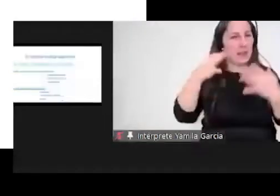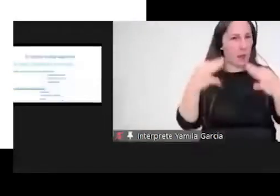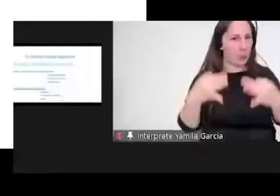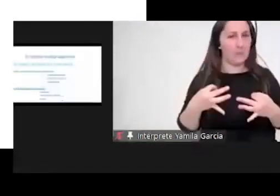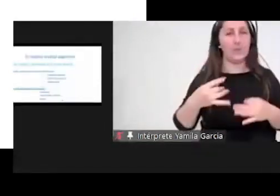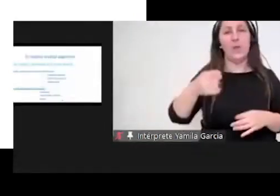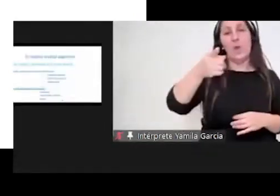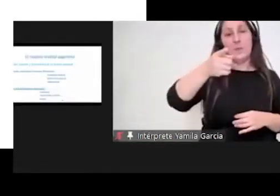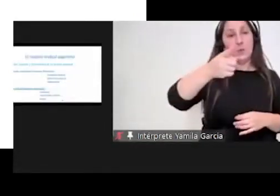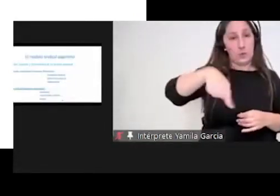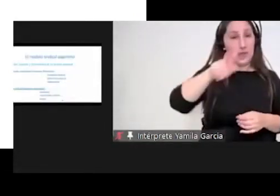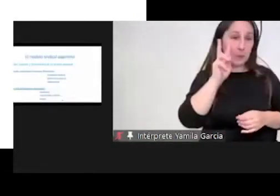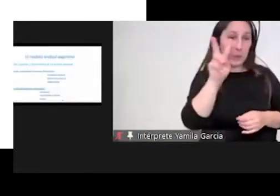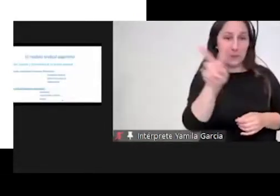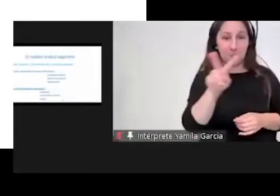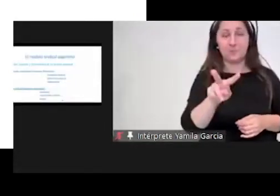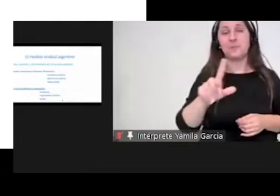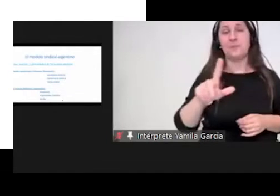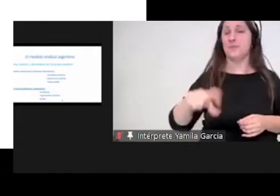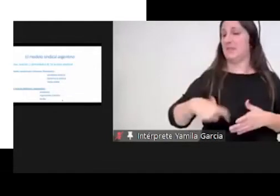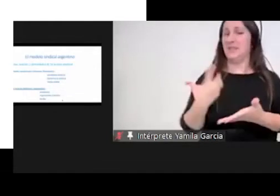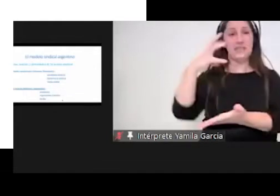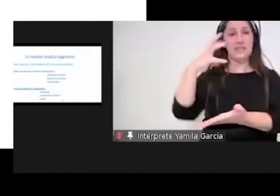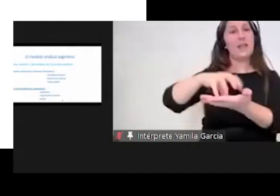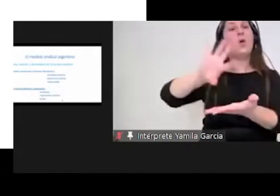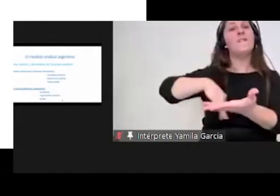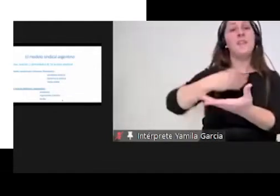lo que tienen acá es, a ver, un sindicato en su vida interna